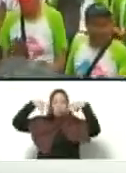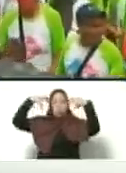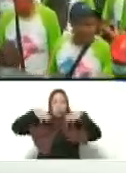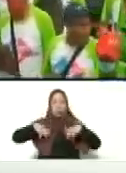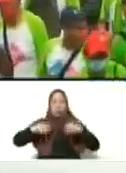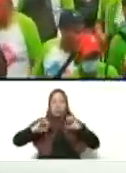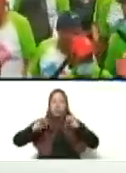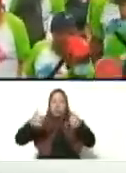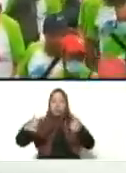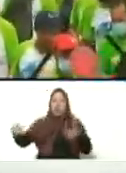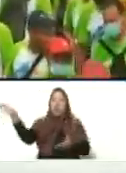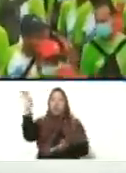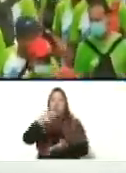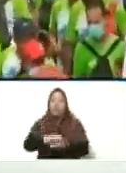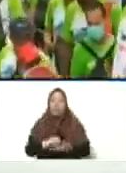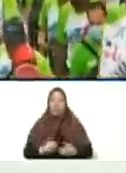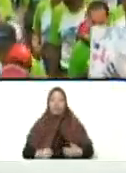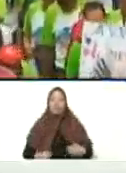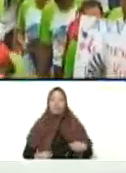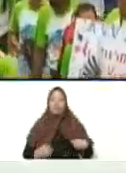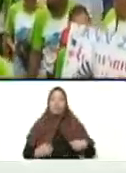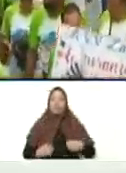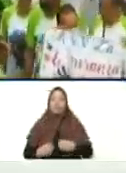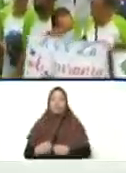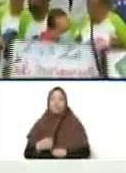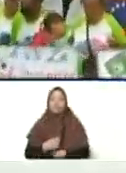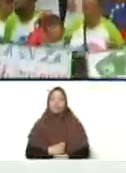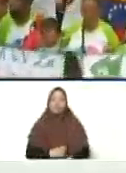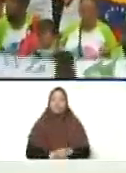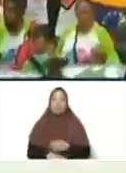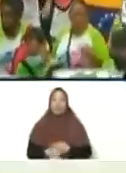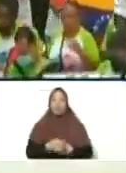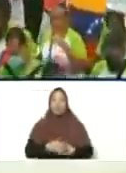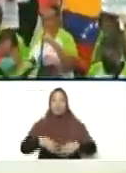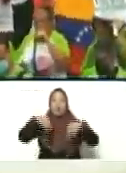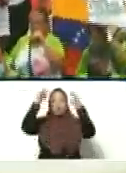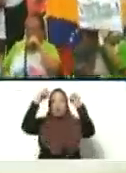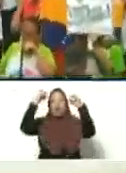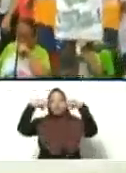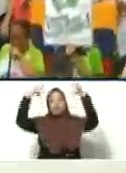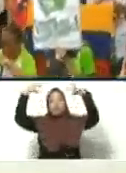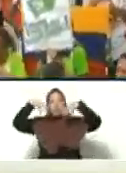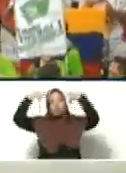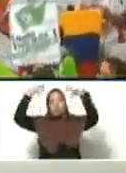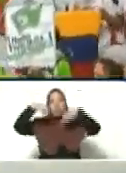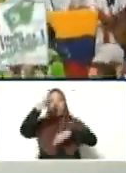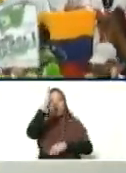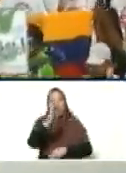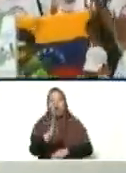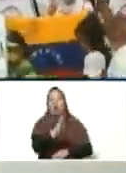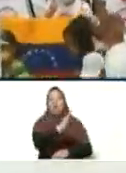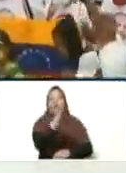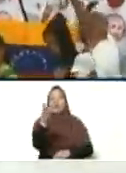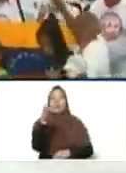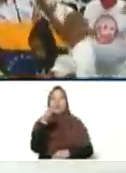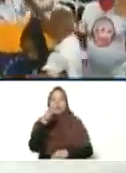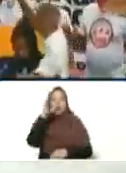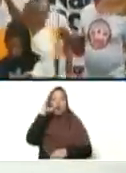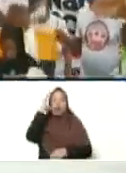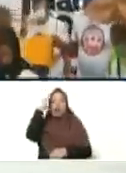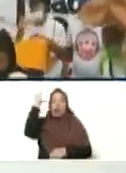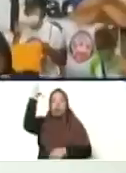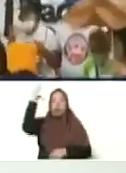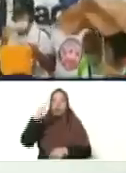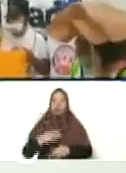está empezando a llover otra vez lluvia bendita agua bendita les